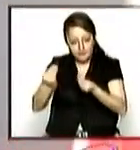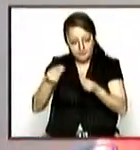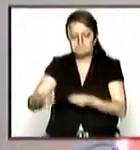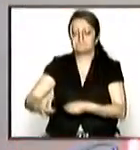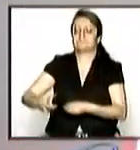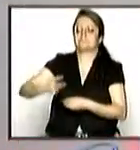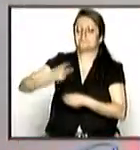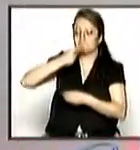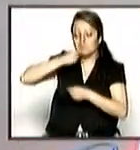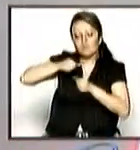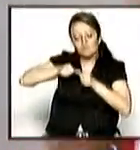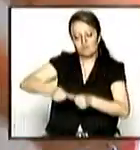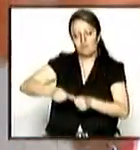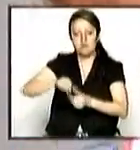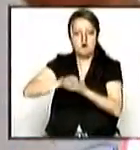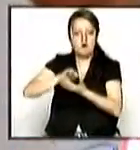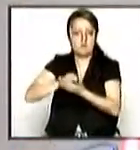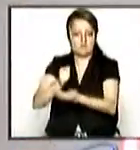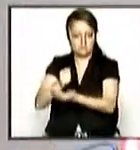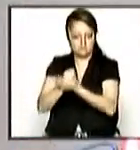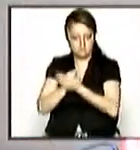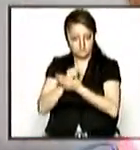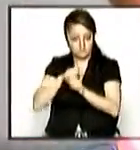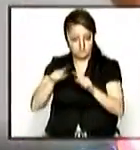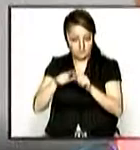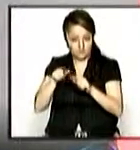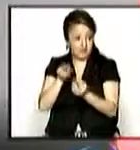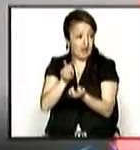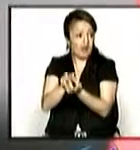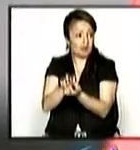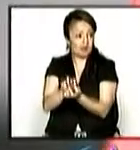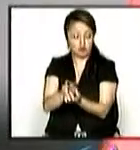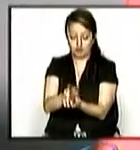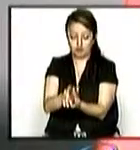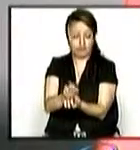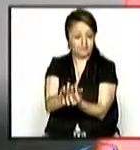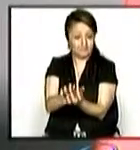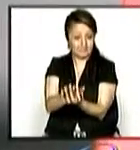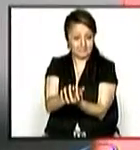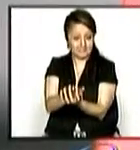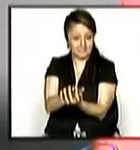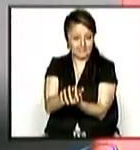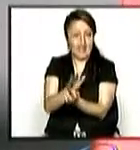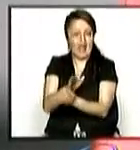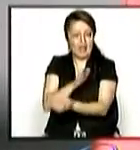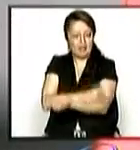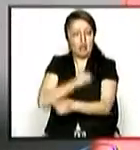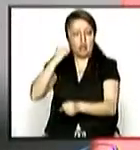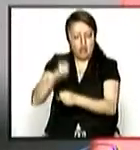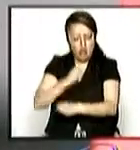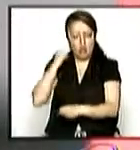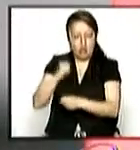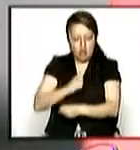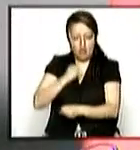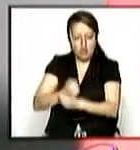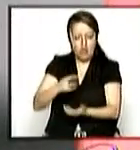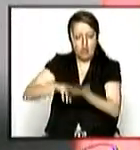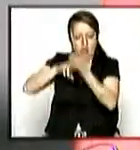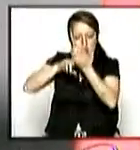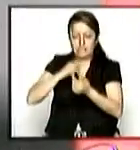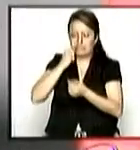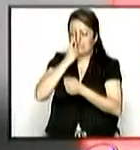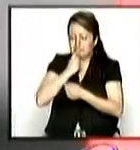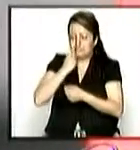Un puentecito fijo que nos ayude. ¿Por qué? Porque estos dos dientes ya han sido de alguna forma ya lastimados,